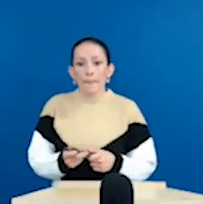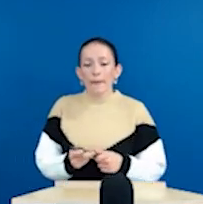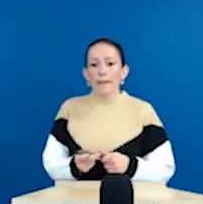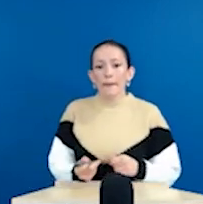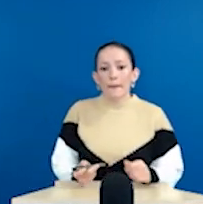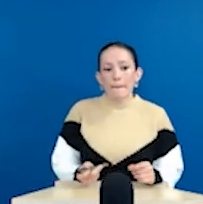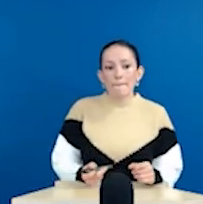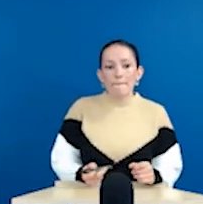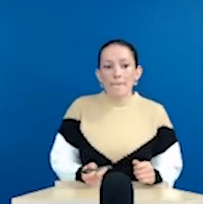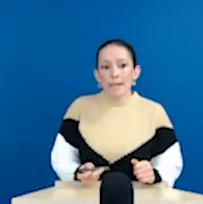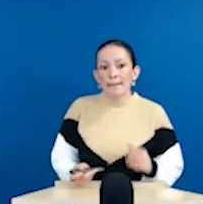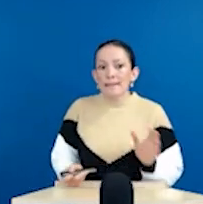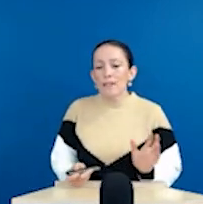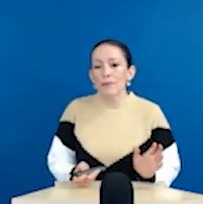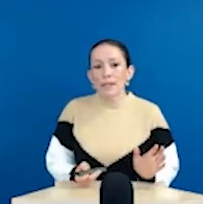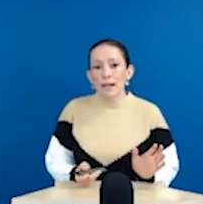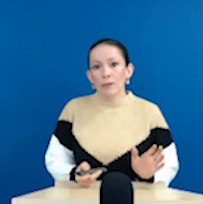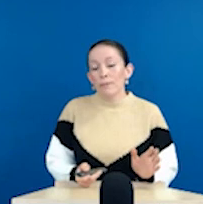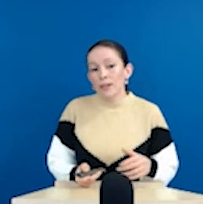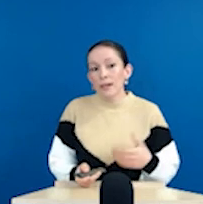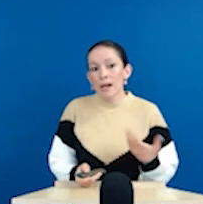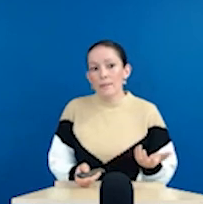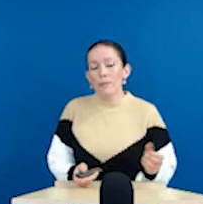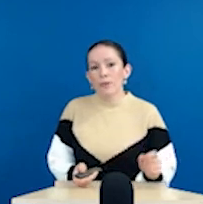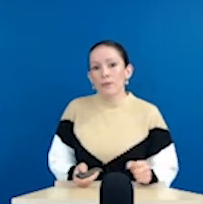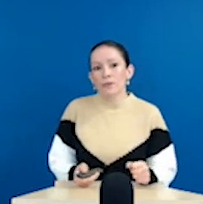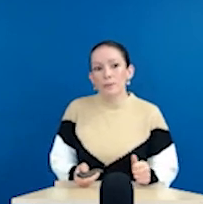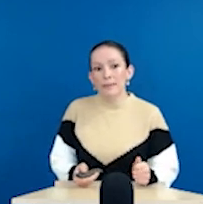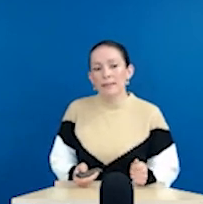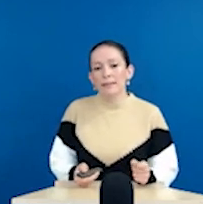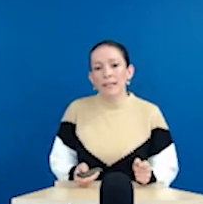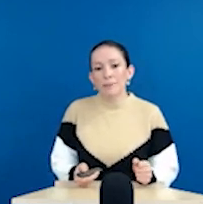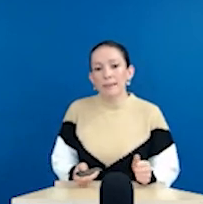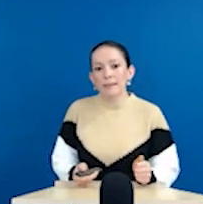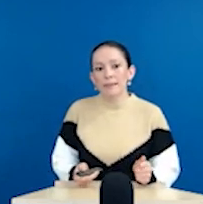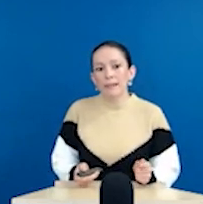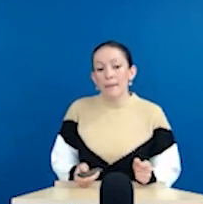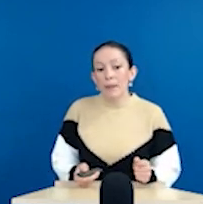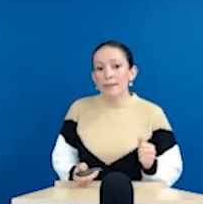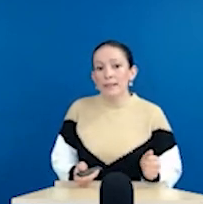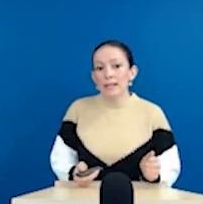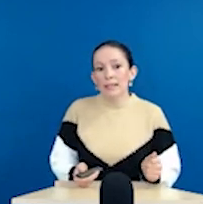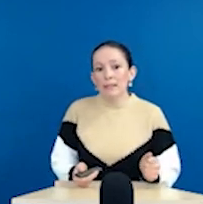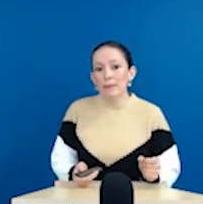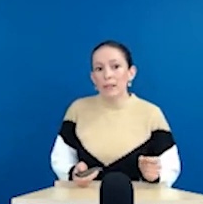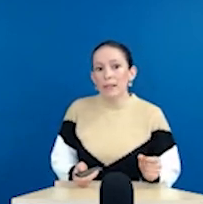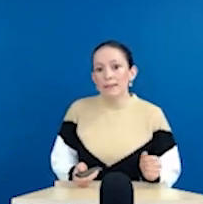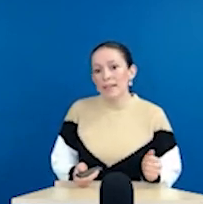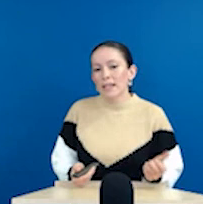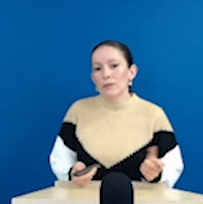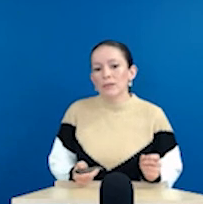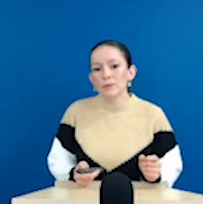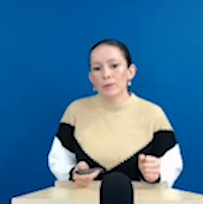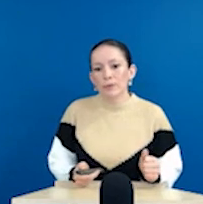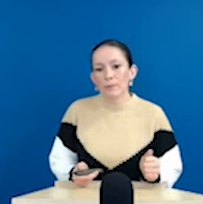nosotros es sencillo mirarlo porque hay muchos pacientes que las presentan, pero es enseñarle a esas familias